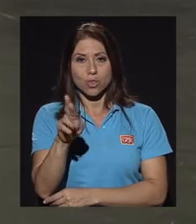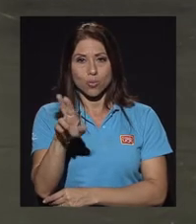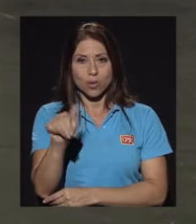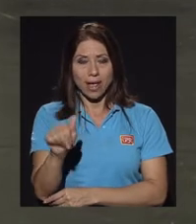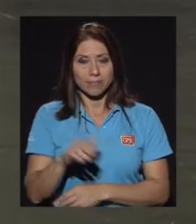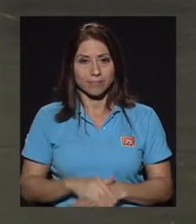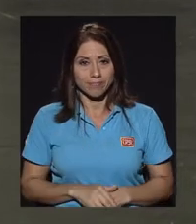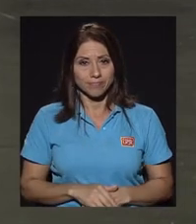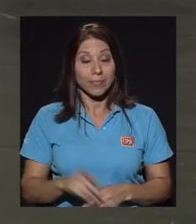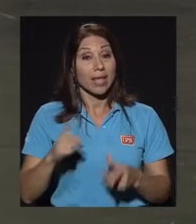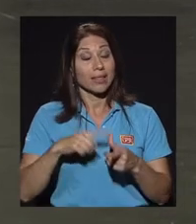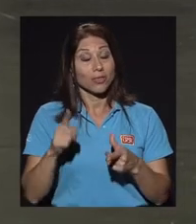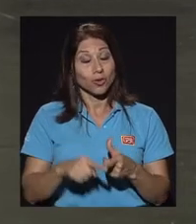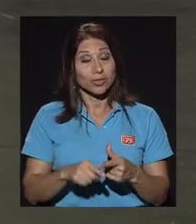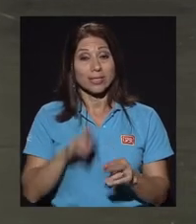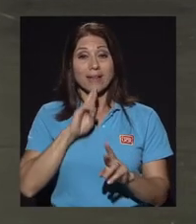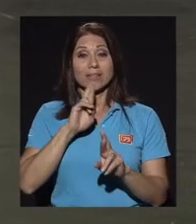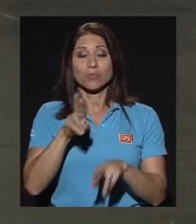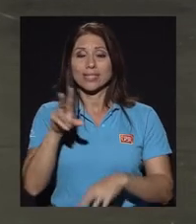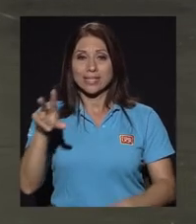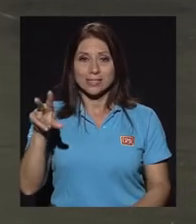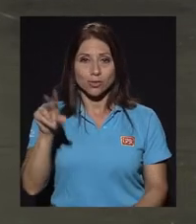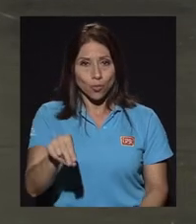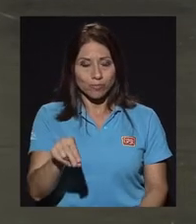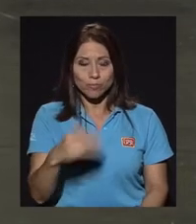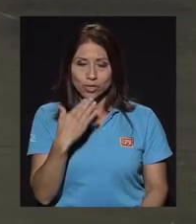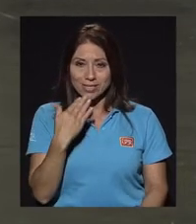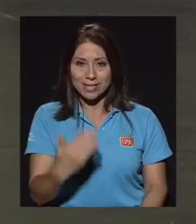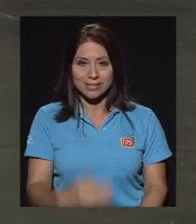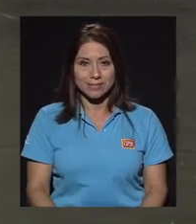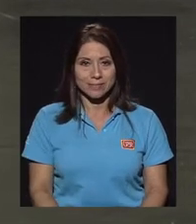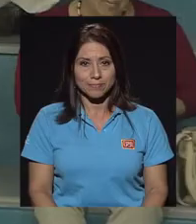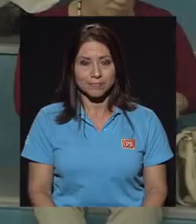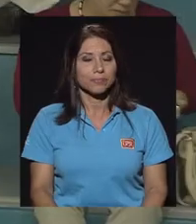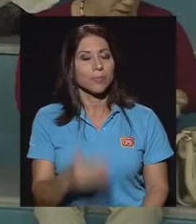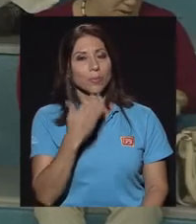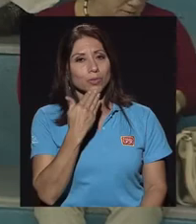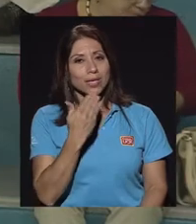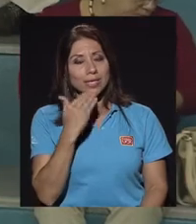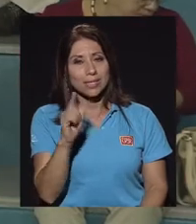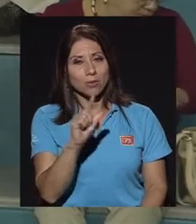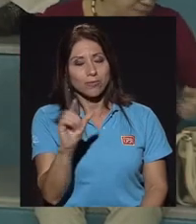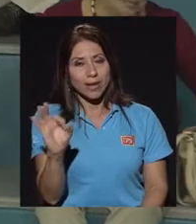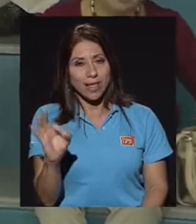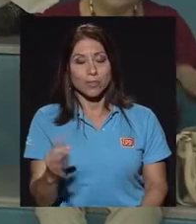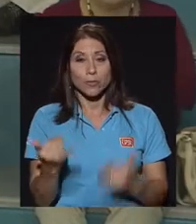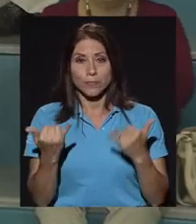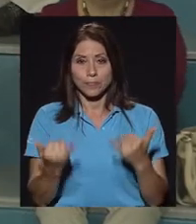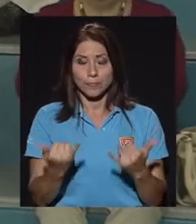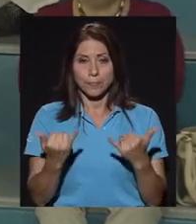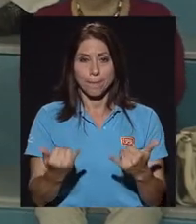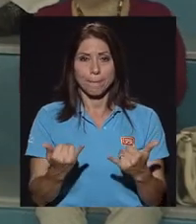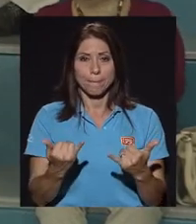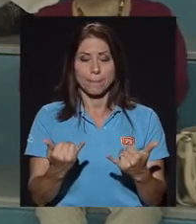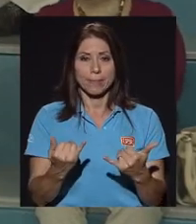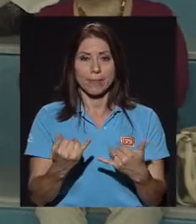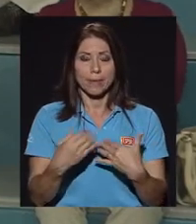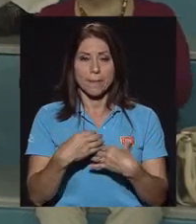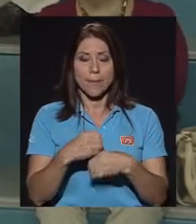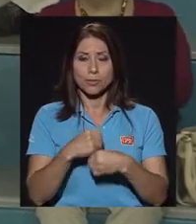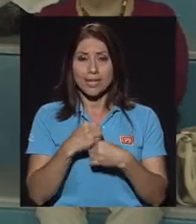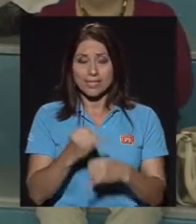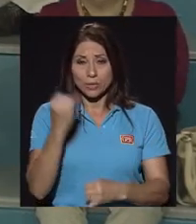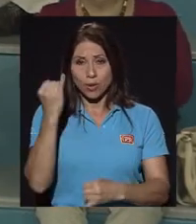pues la pregunta y la respuesta es no. Muchas gracias. Muchas gracias, don Luis Fernando. Vamos a hacer